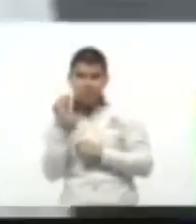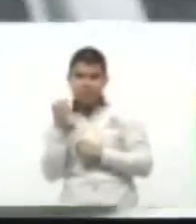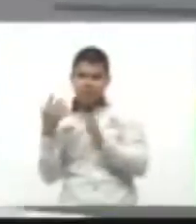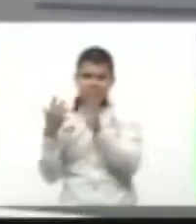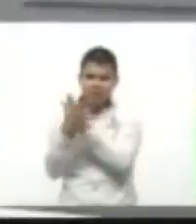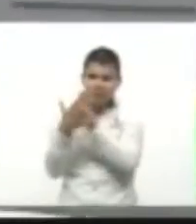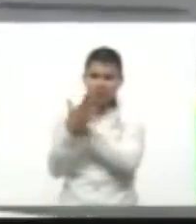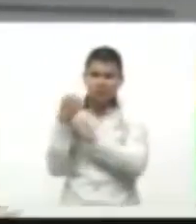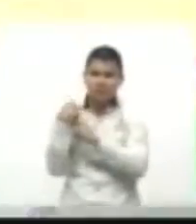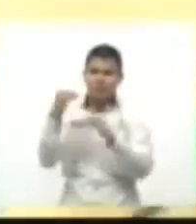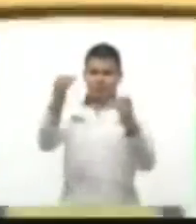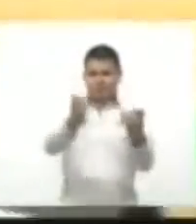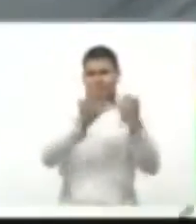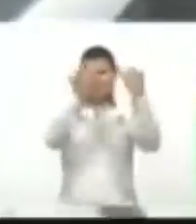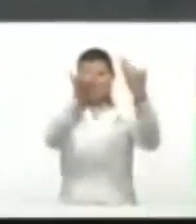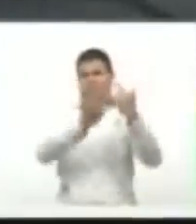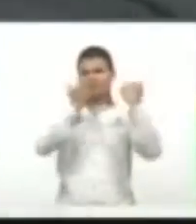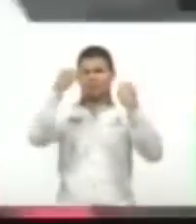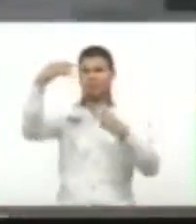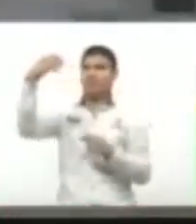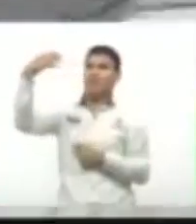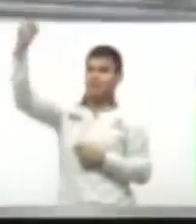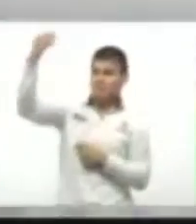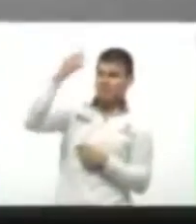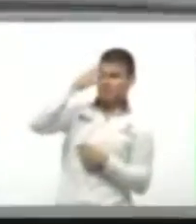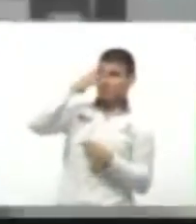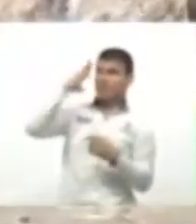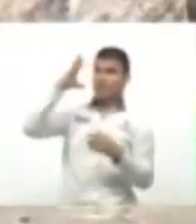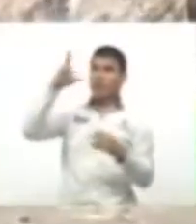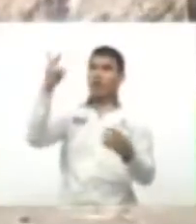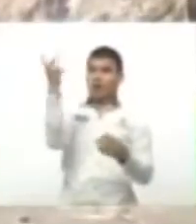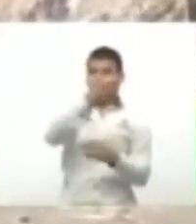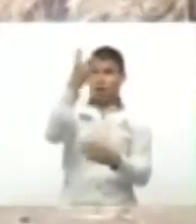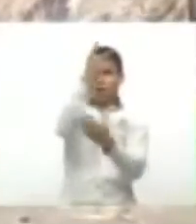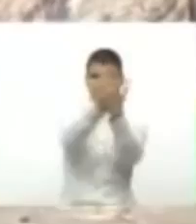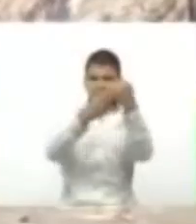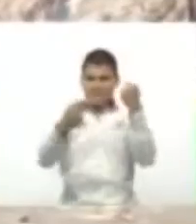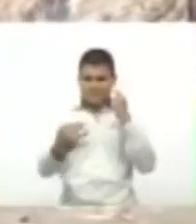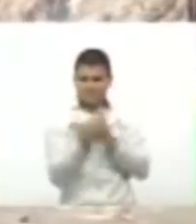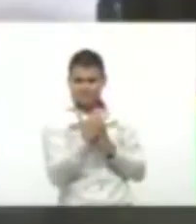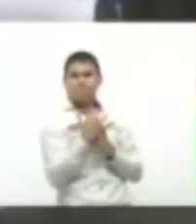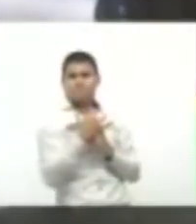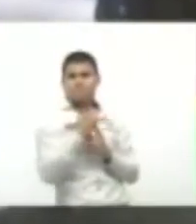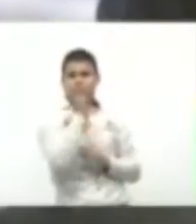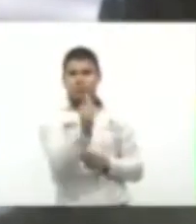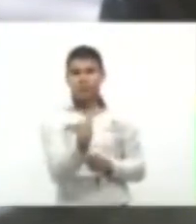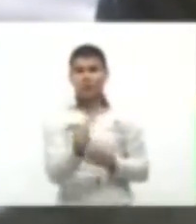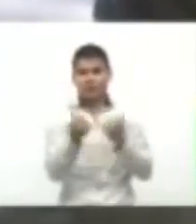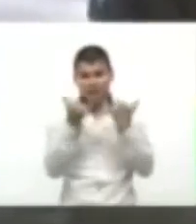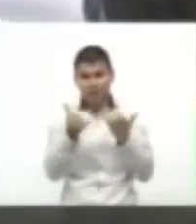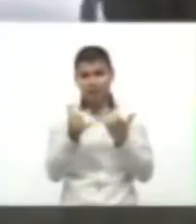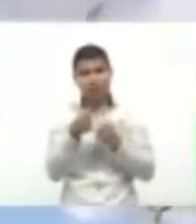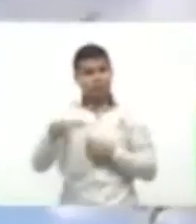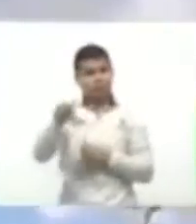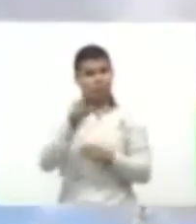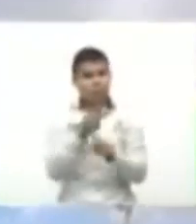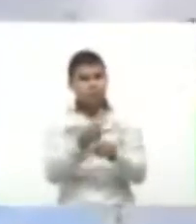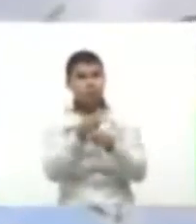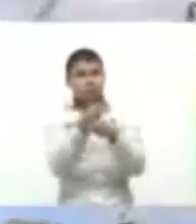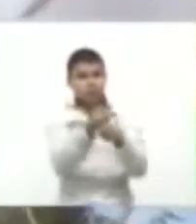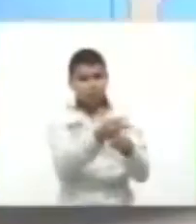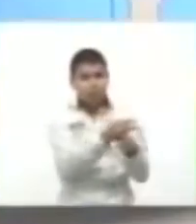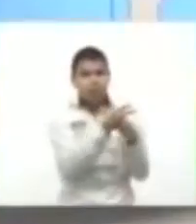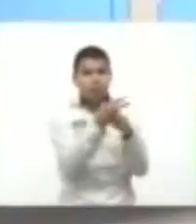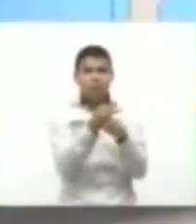vientos, lo cual también ha generado un aumento en enfermedades respiratorias. Por su parte, la Capitanía de Puertos destacó las recomendaciones por las